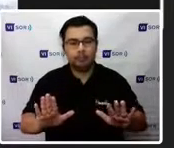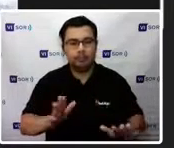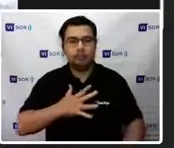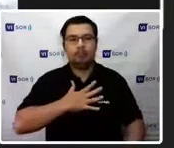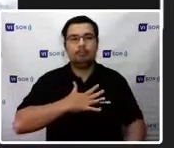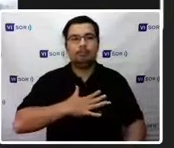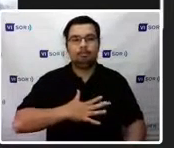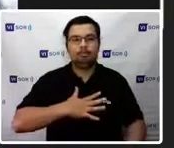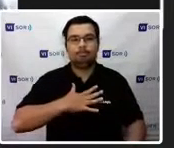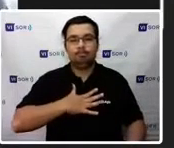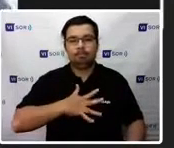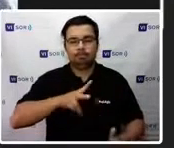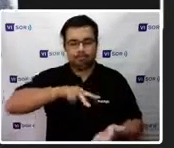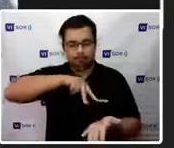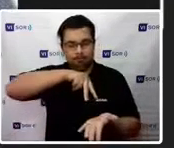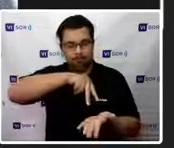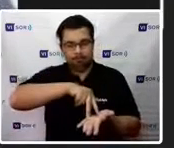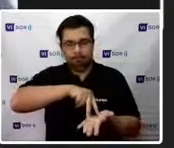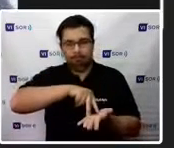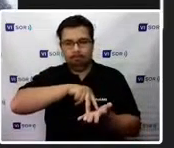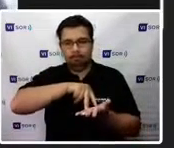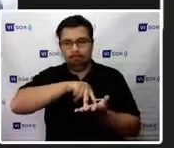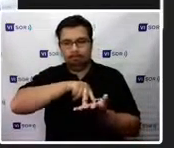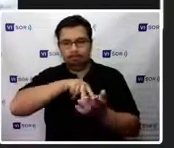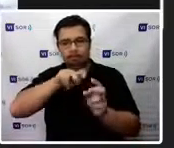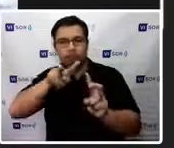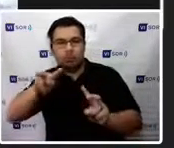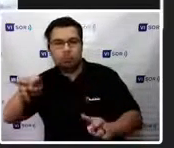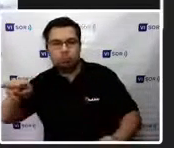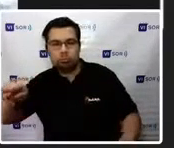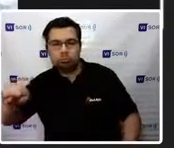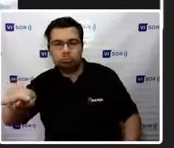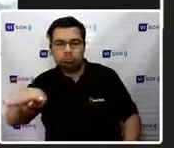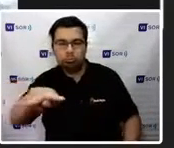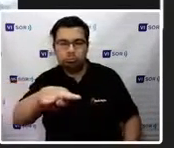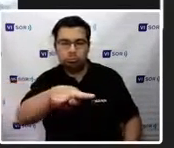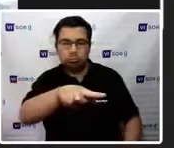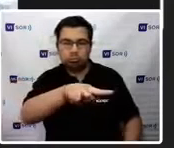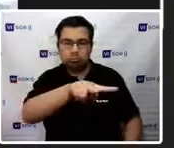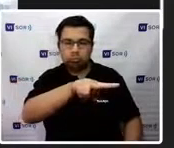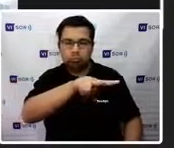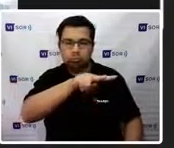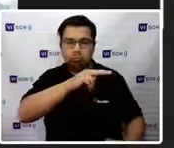la ansiedad, sino un poco más desde la calma, y hacer un análisis